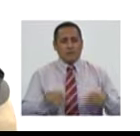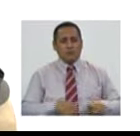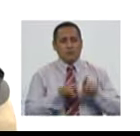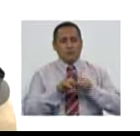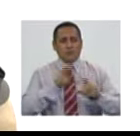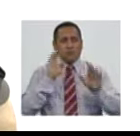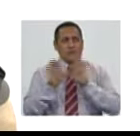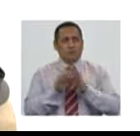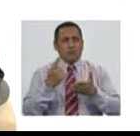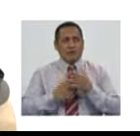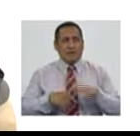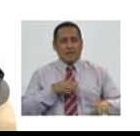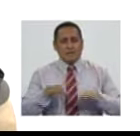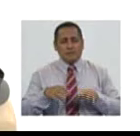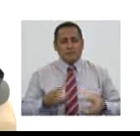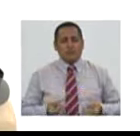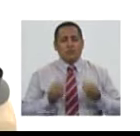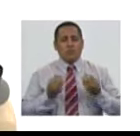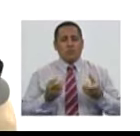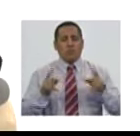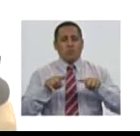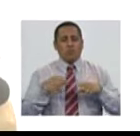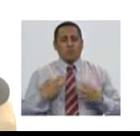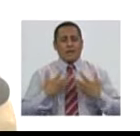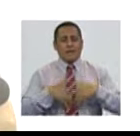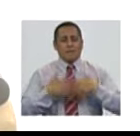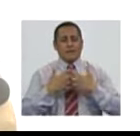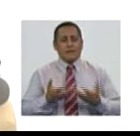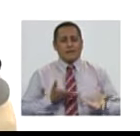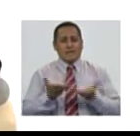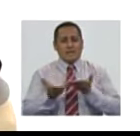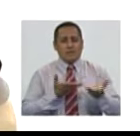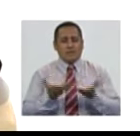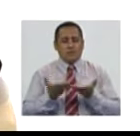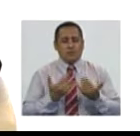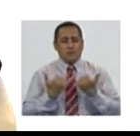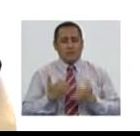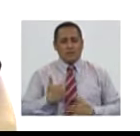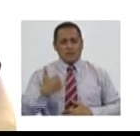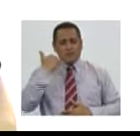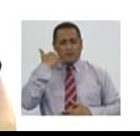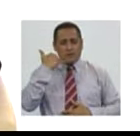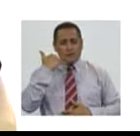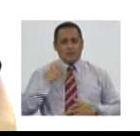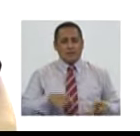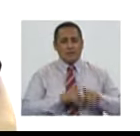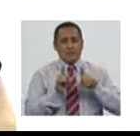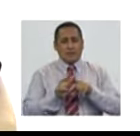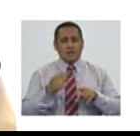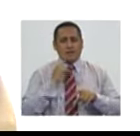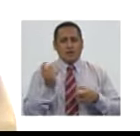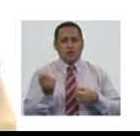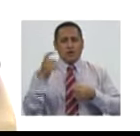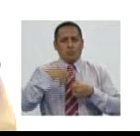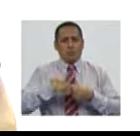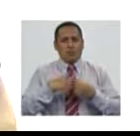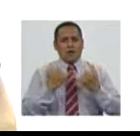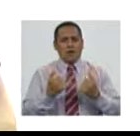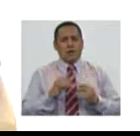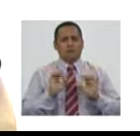Como por ejemplo qué podemos hacer cuando la empresa prestadora del servicio de telefonía celular ya